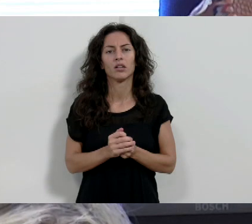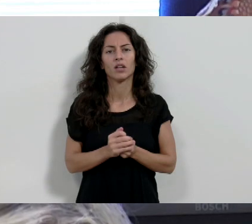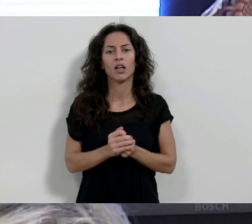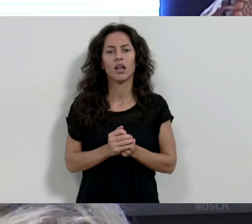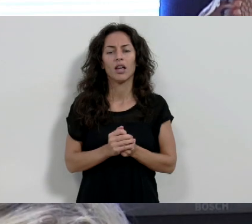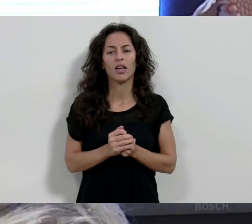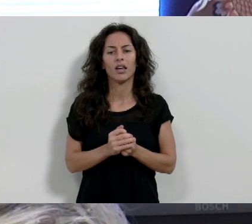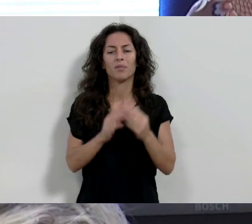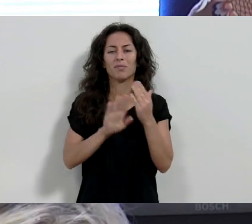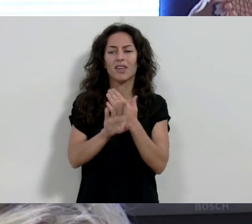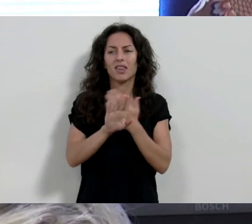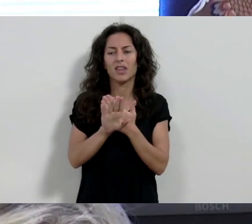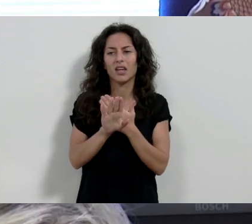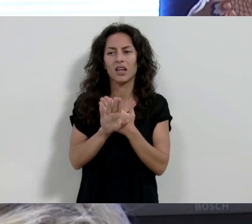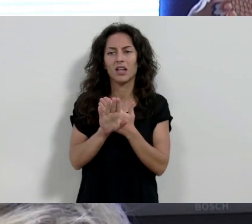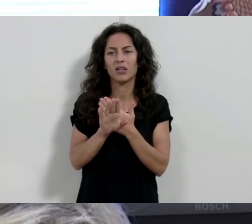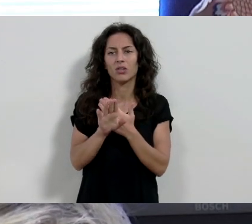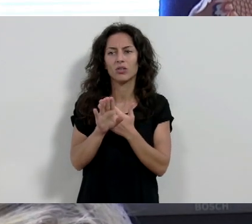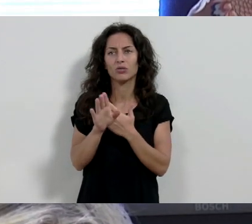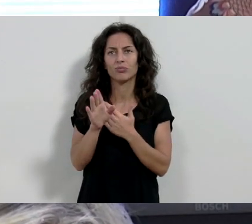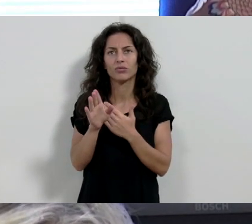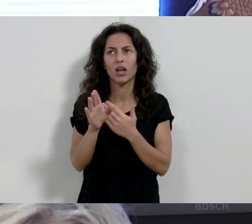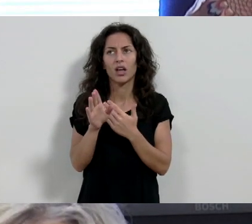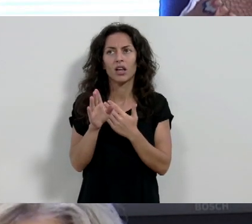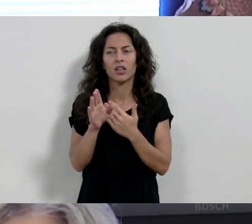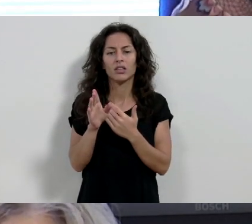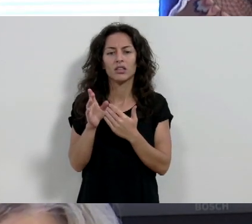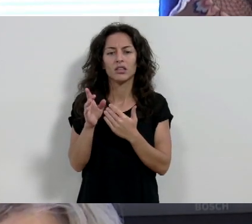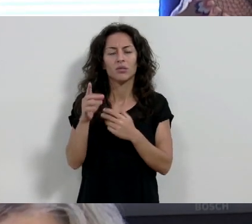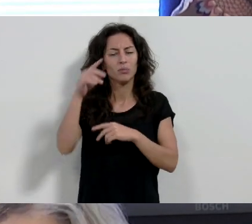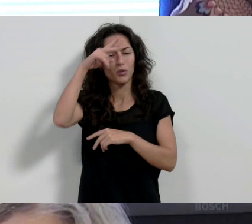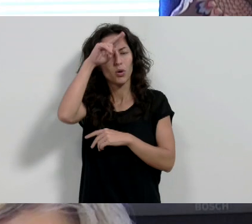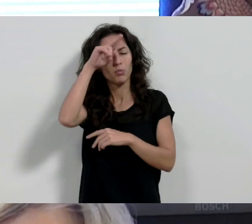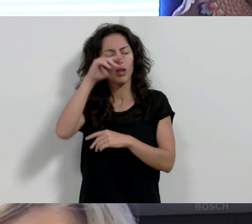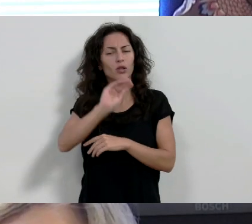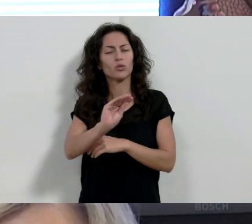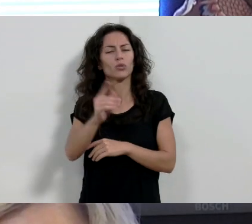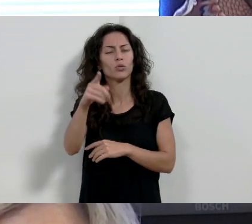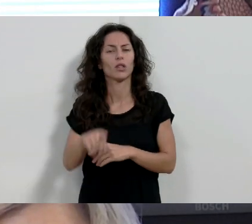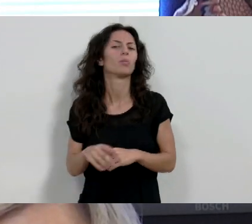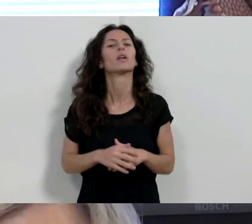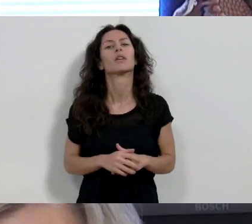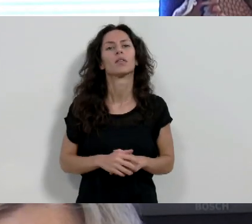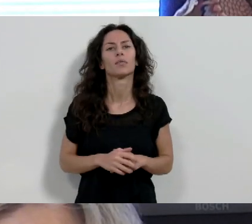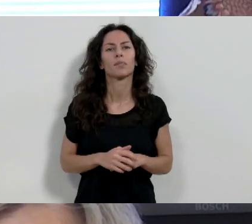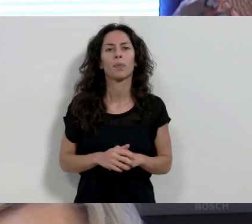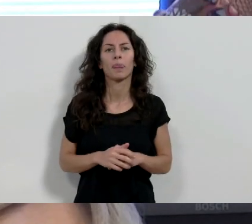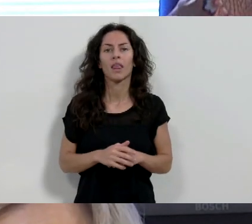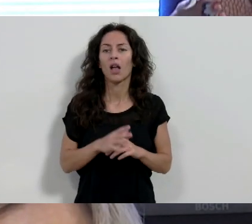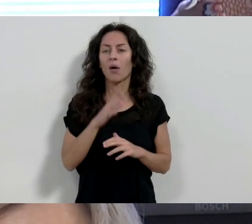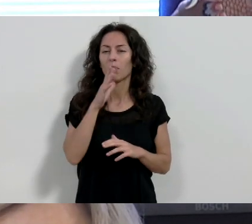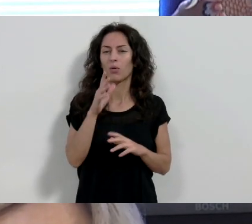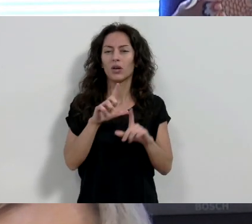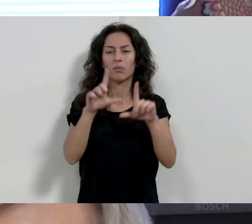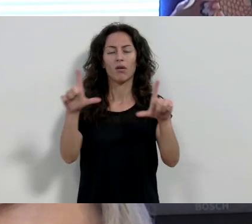casi no lo trasladan cuando pues departimos con ellos, nos encontramos por la calle, y que están preocupados por el deterioro de la imagen